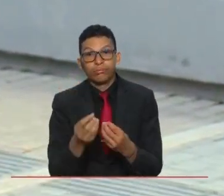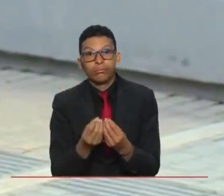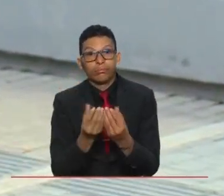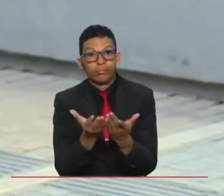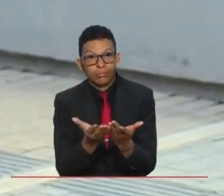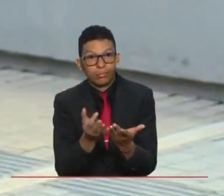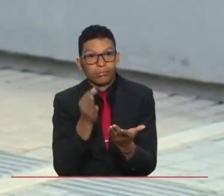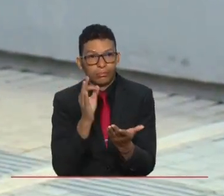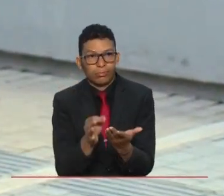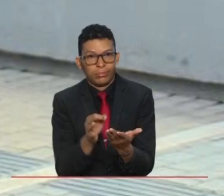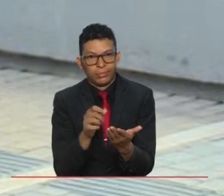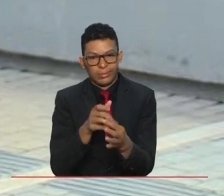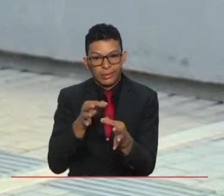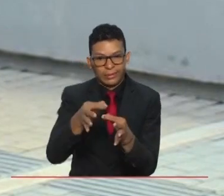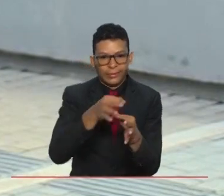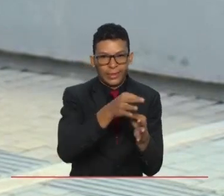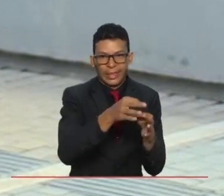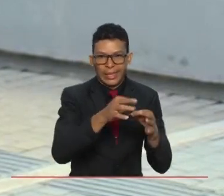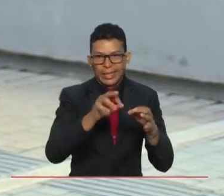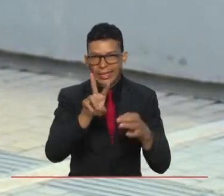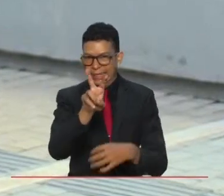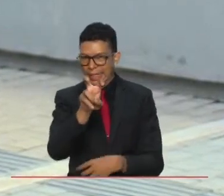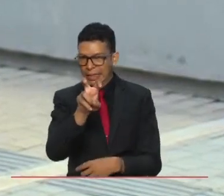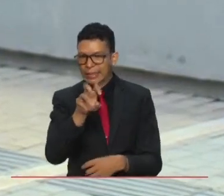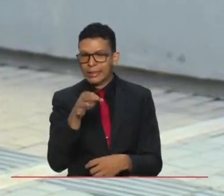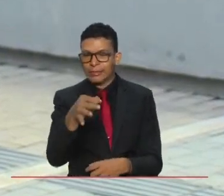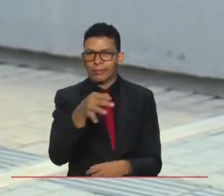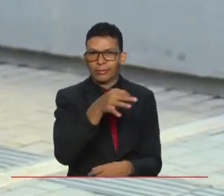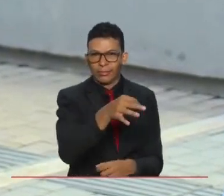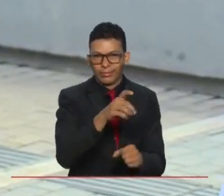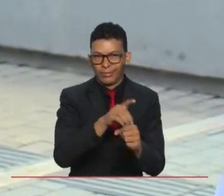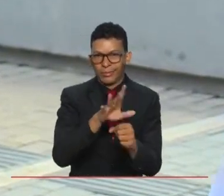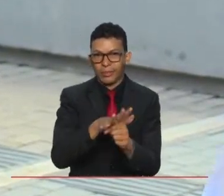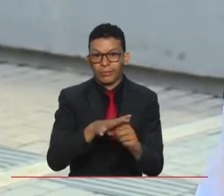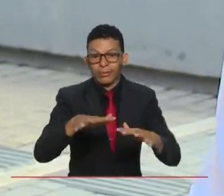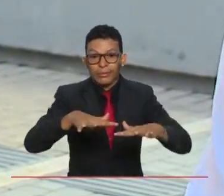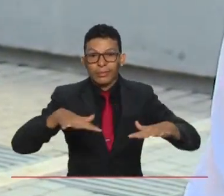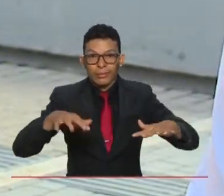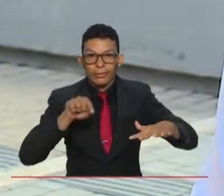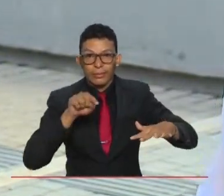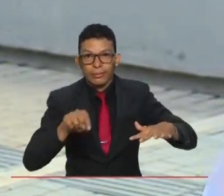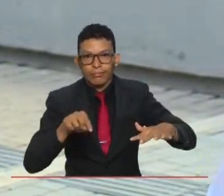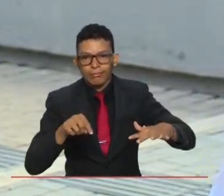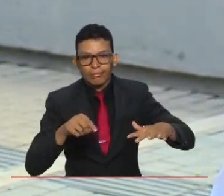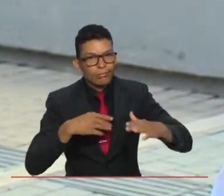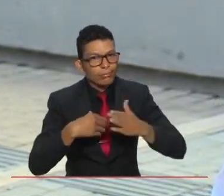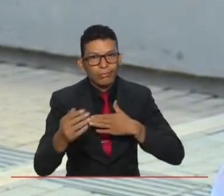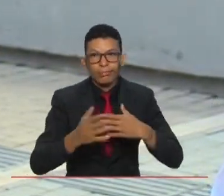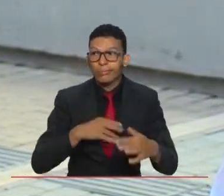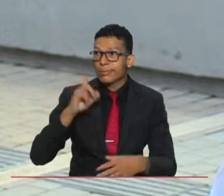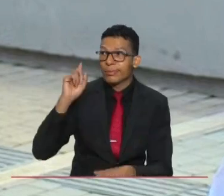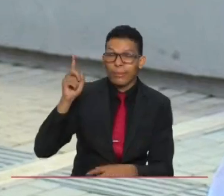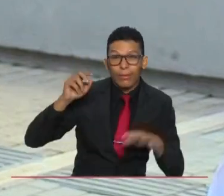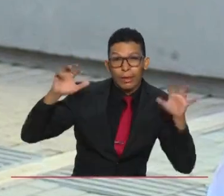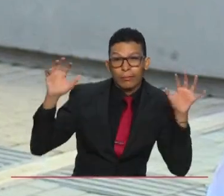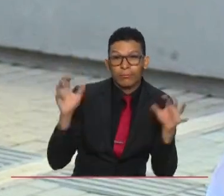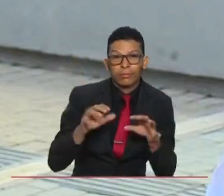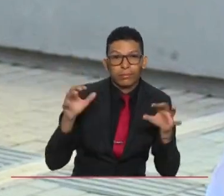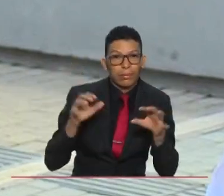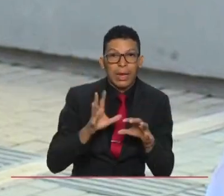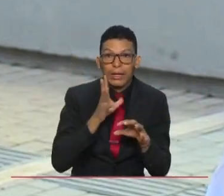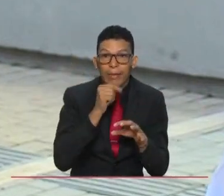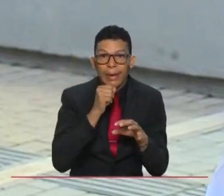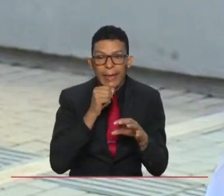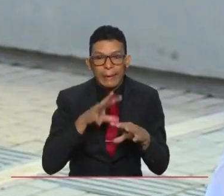estos municipios, 7 municipios que hacen parte de este distrito, que a pesar de lo que se viene con el fenómeno del Niño, pues van a